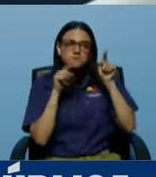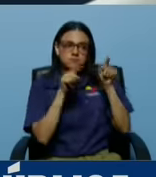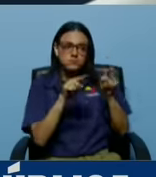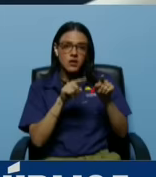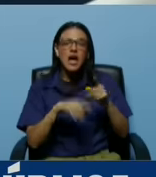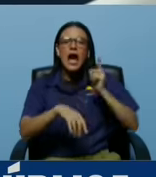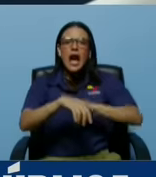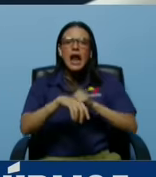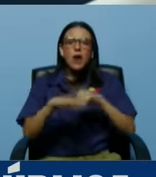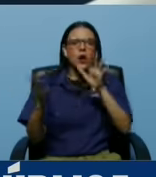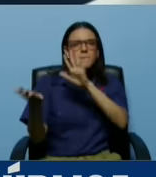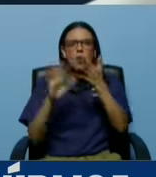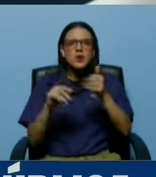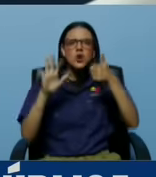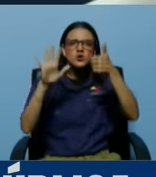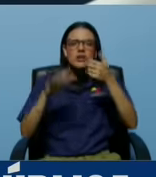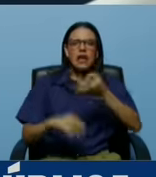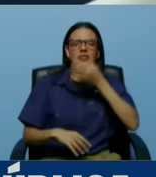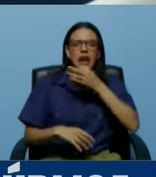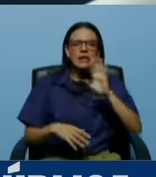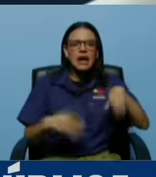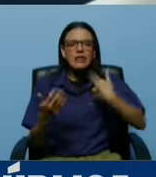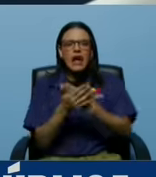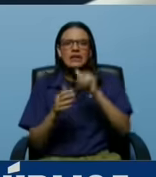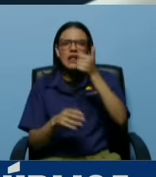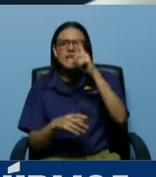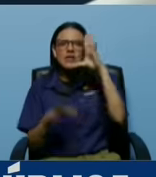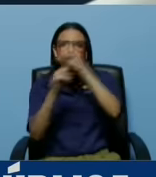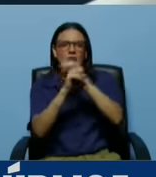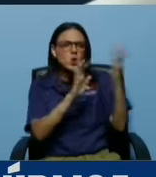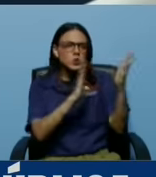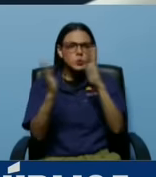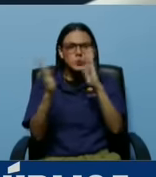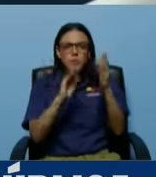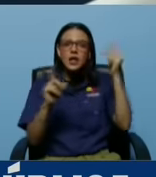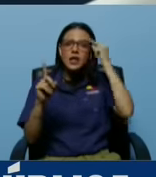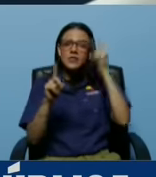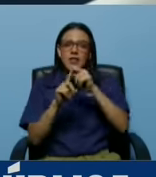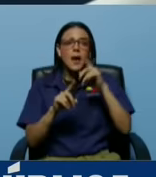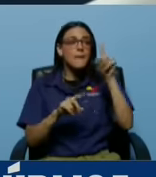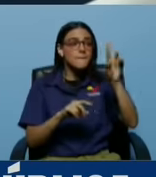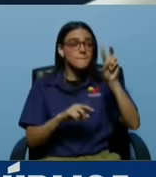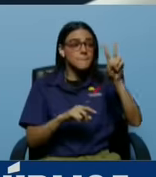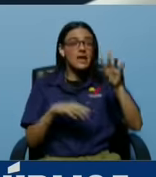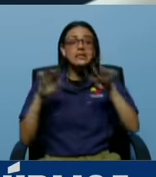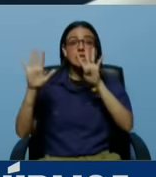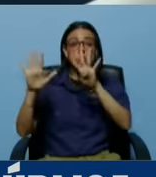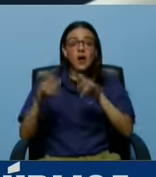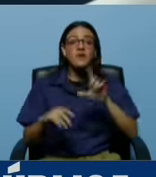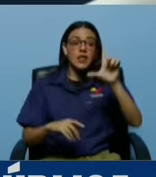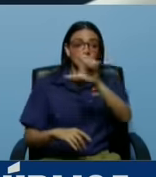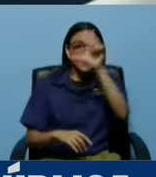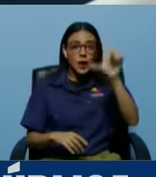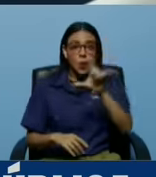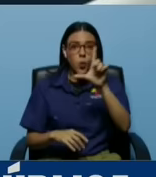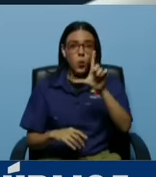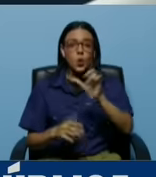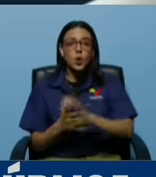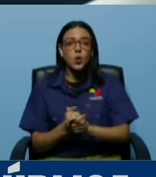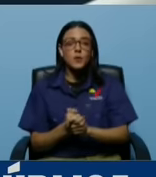entre las 6 de la tarde y las 10 de la noche del día 29 de julio